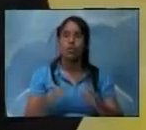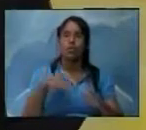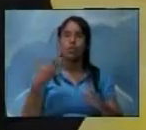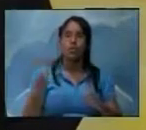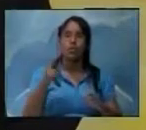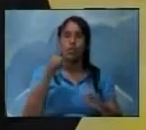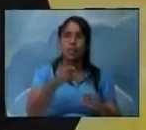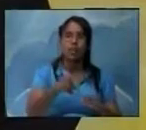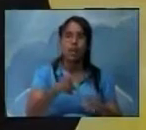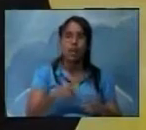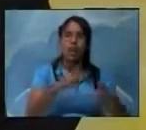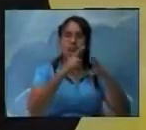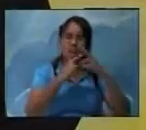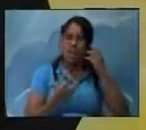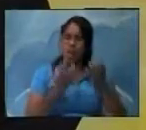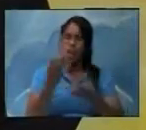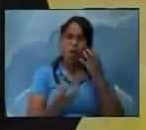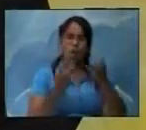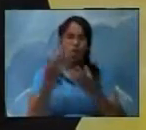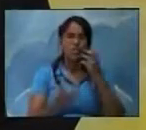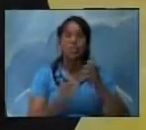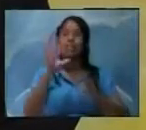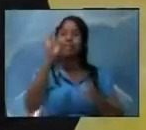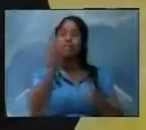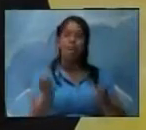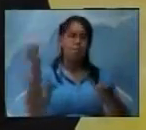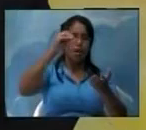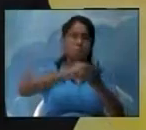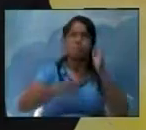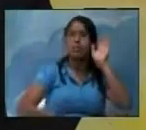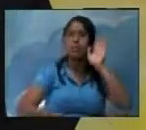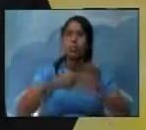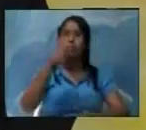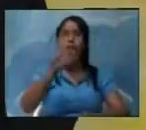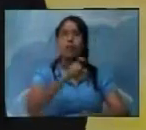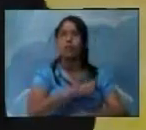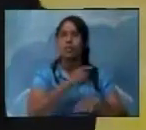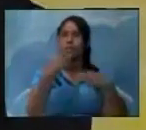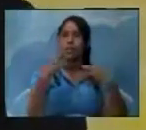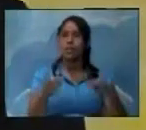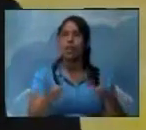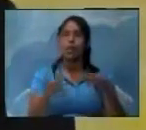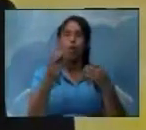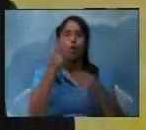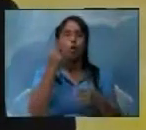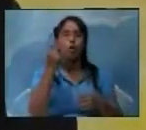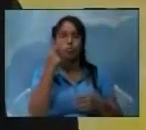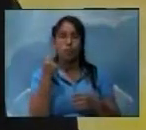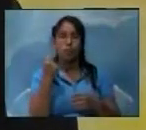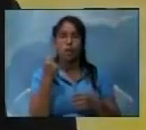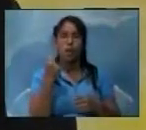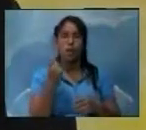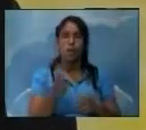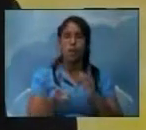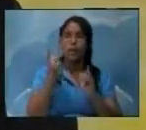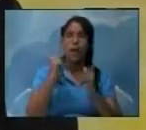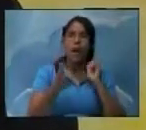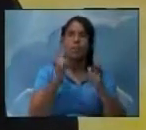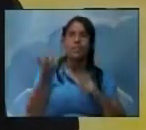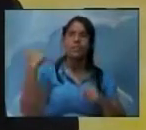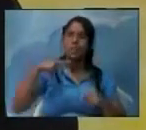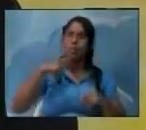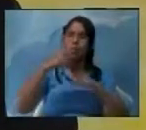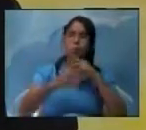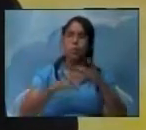que el horno se calentase 7 veces más de lo acostumbrado. A veces